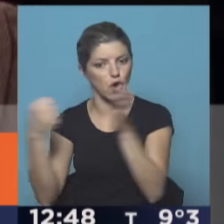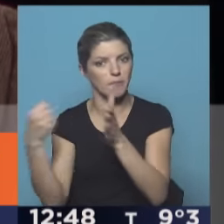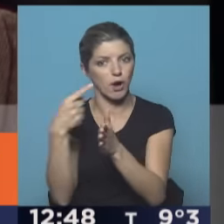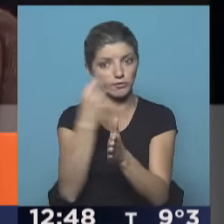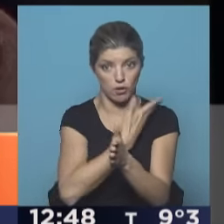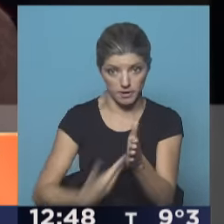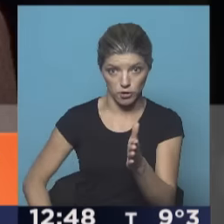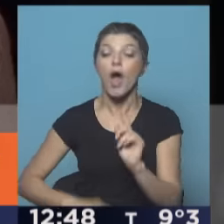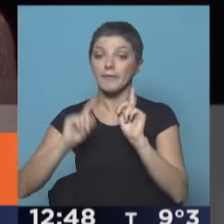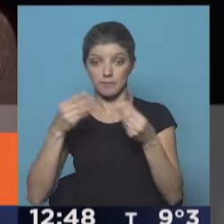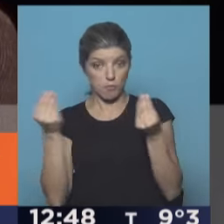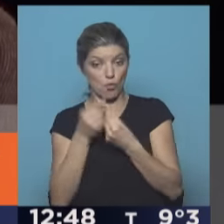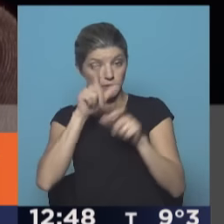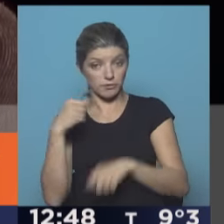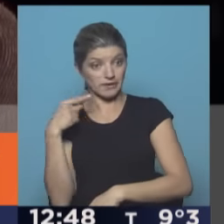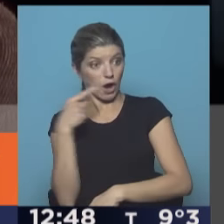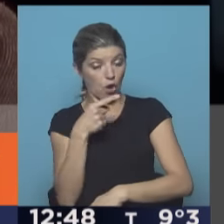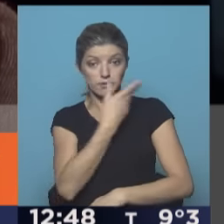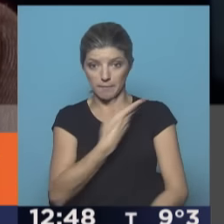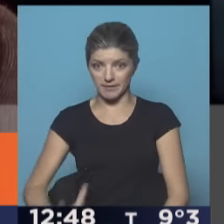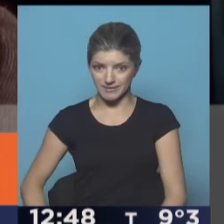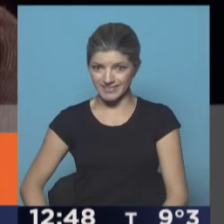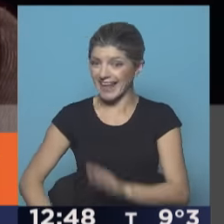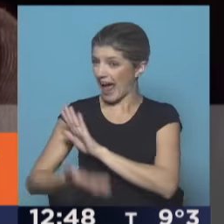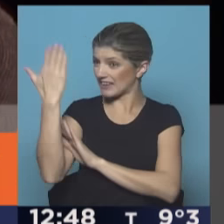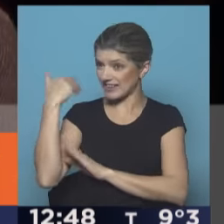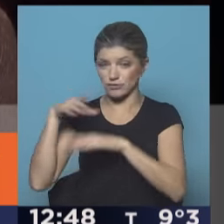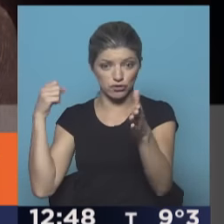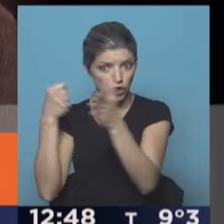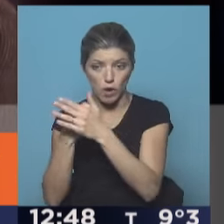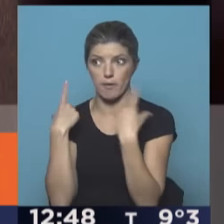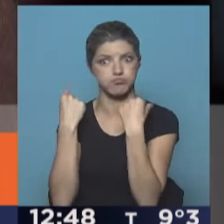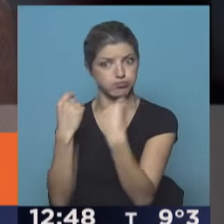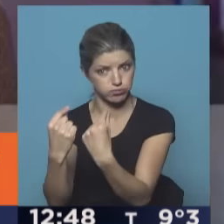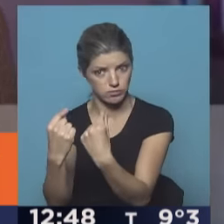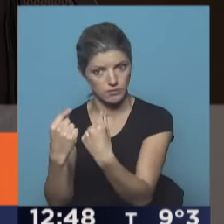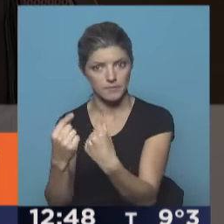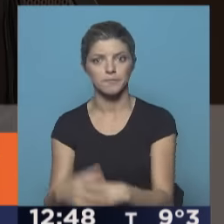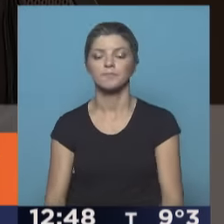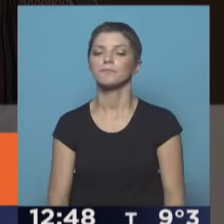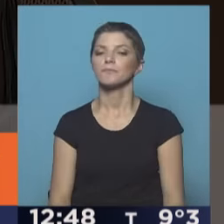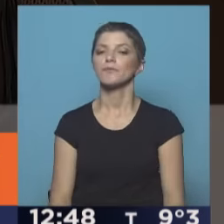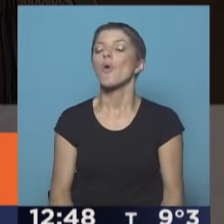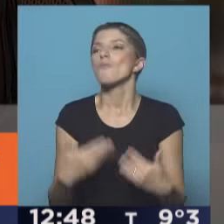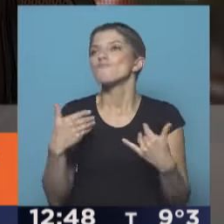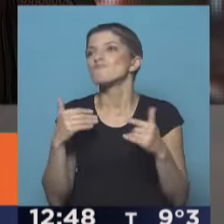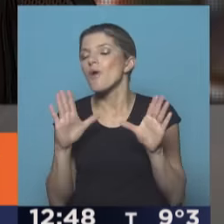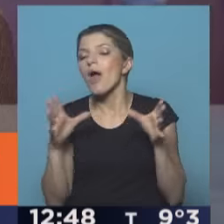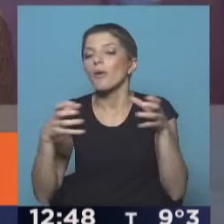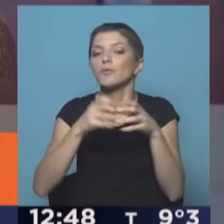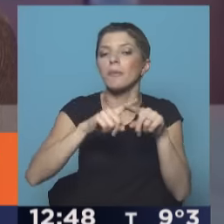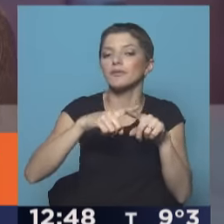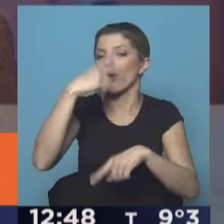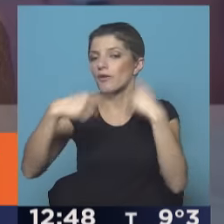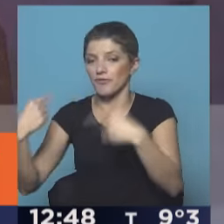que hablaban contra erdogan cuando eran tambi porque probablemente nadie de las fuerzas políticas nadie lo